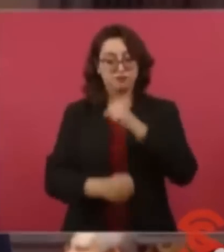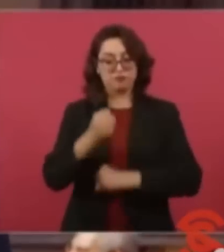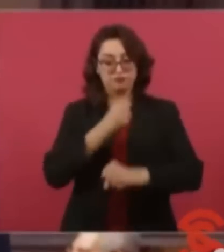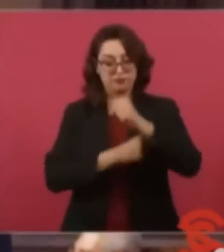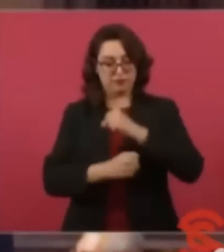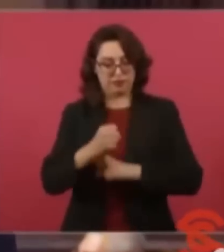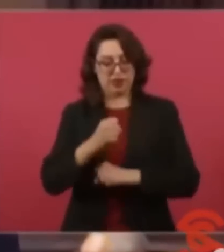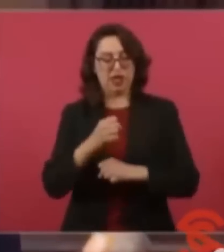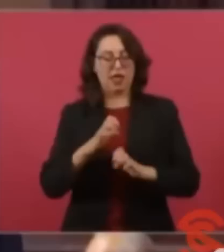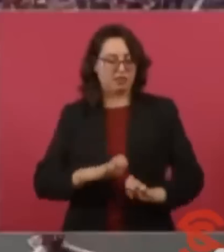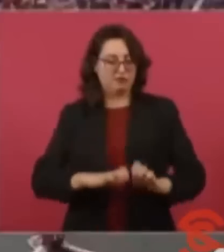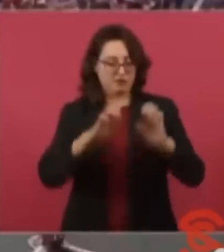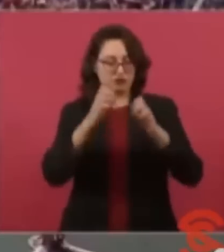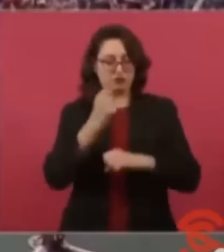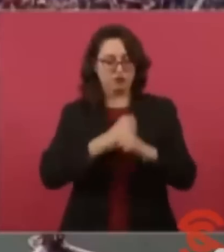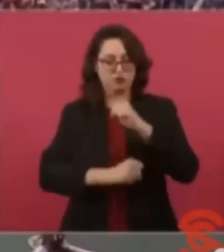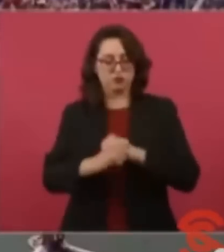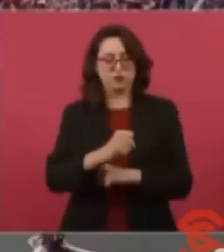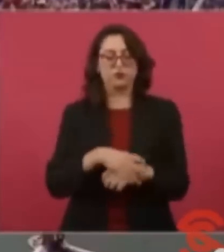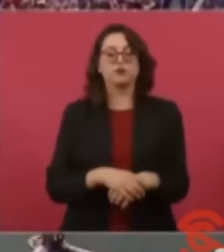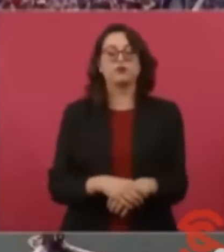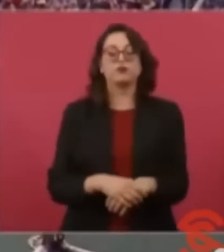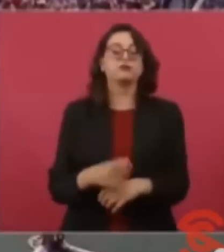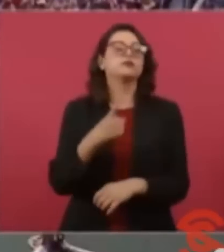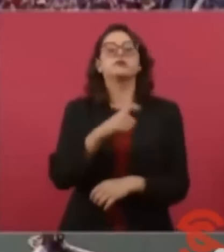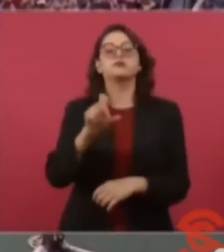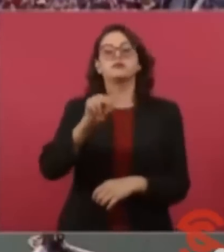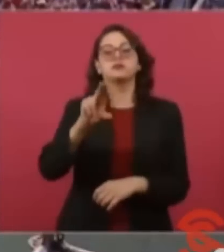163 canchas de fútbol,